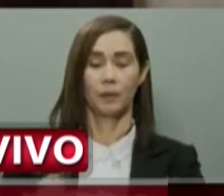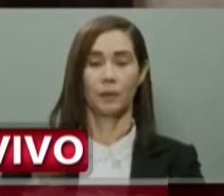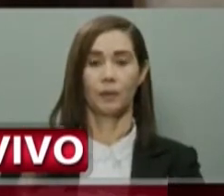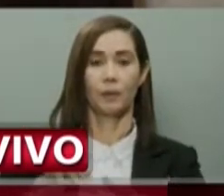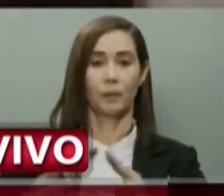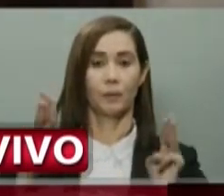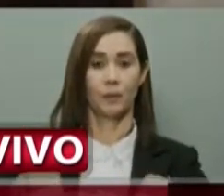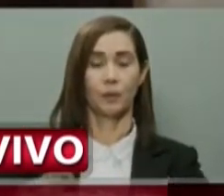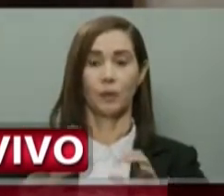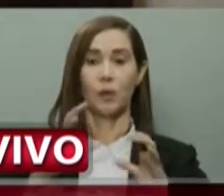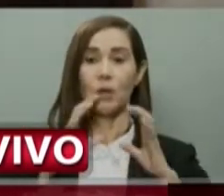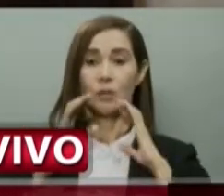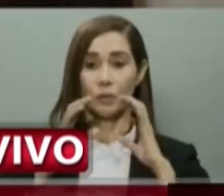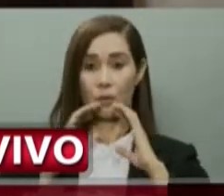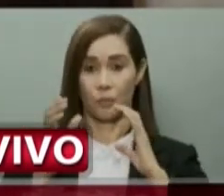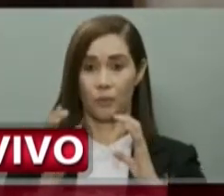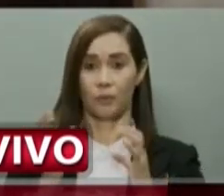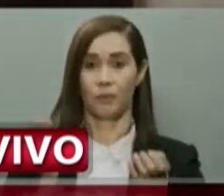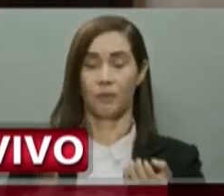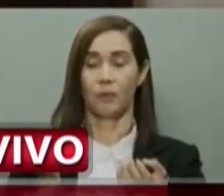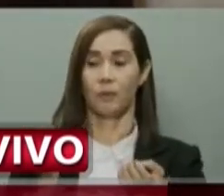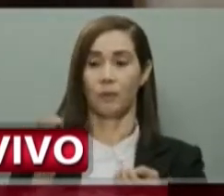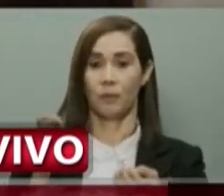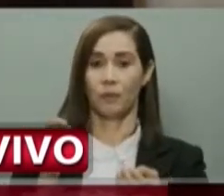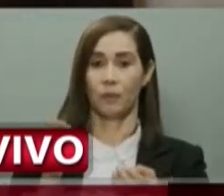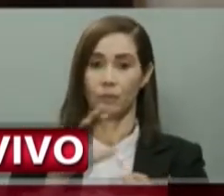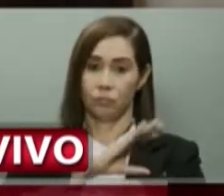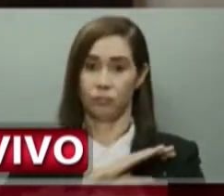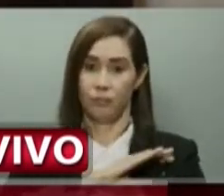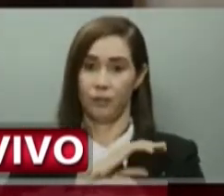Henry se comunicó por las vías diplomáticas